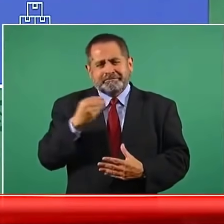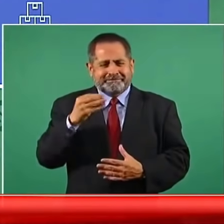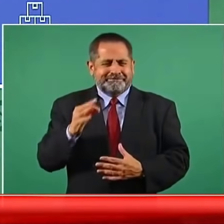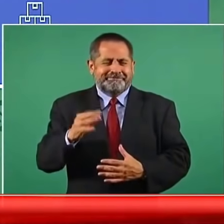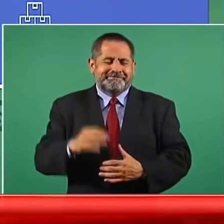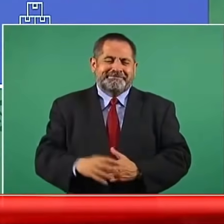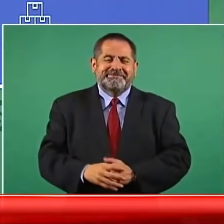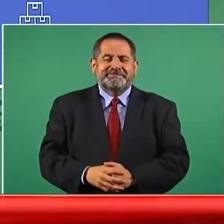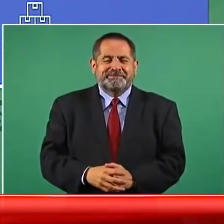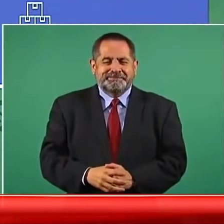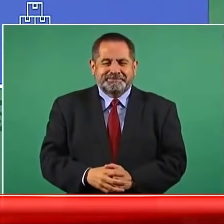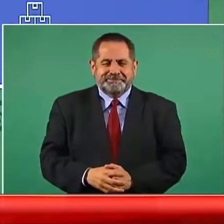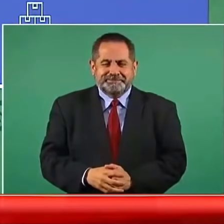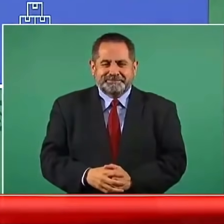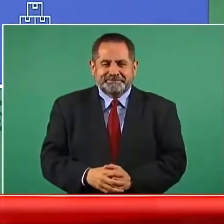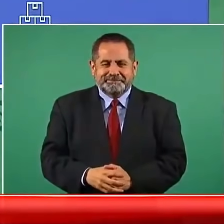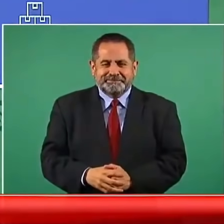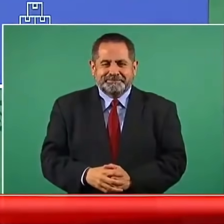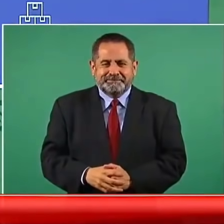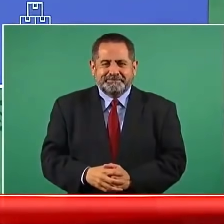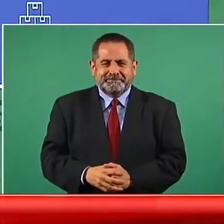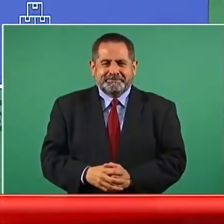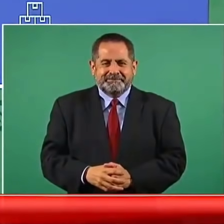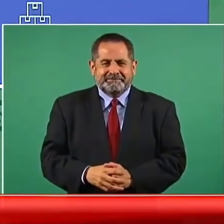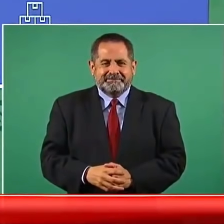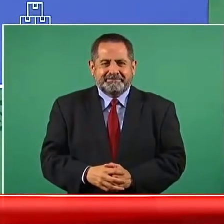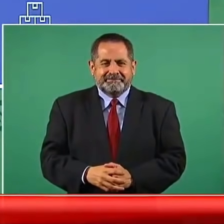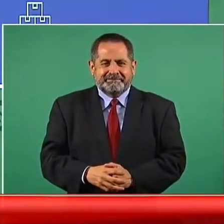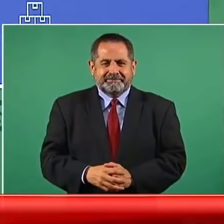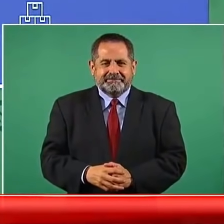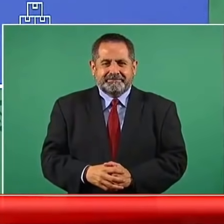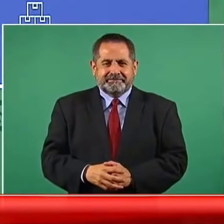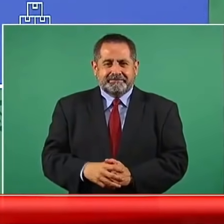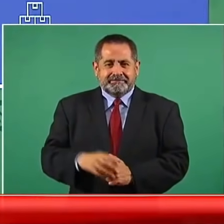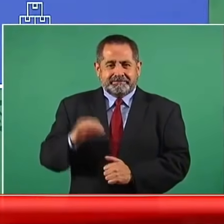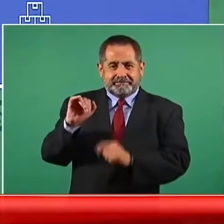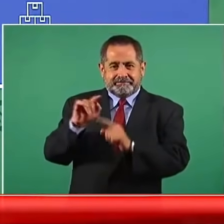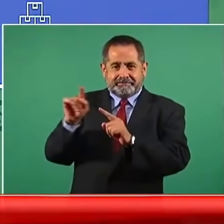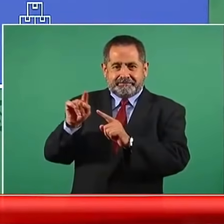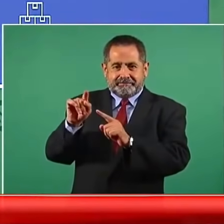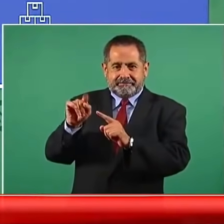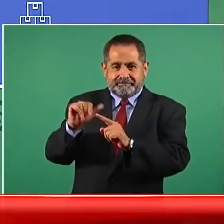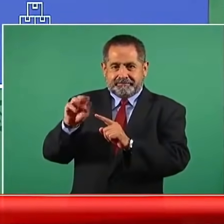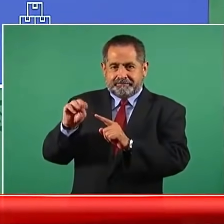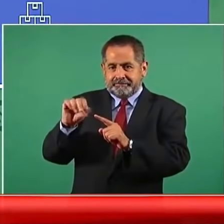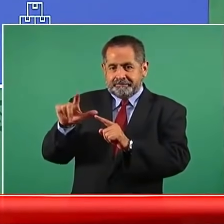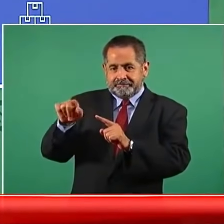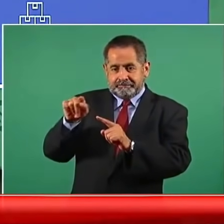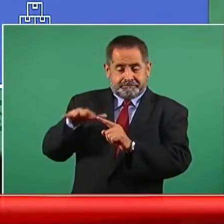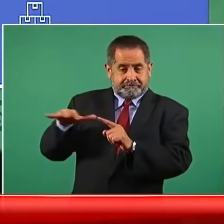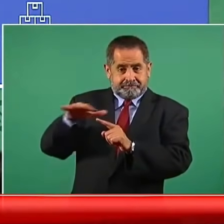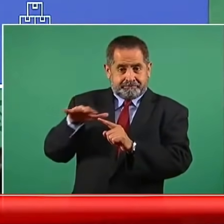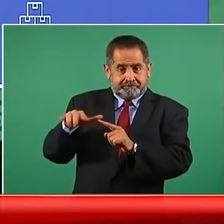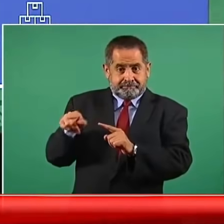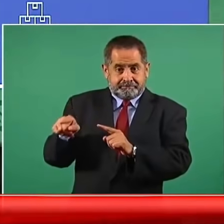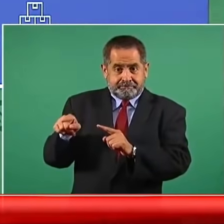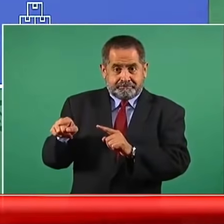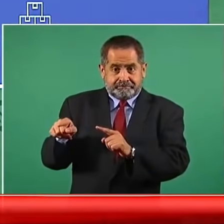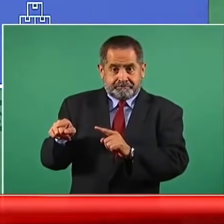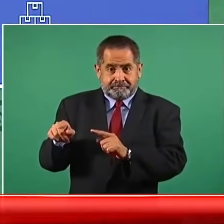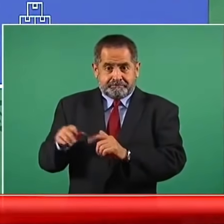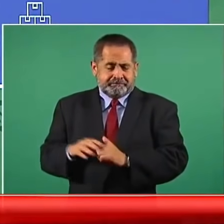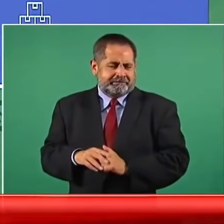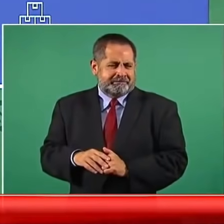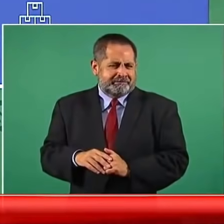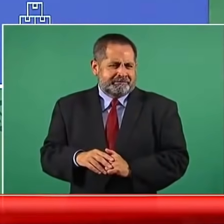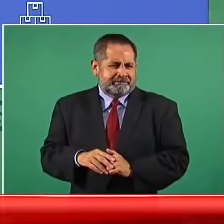Izamal, que es